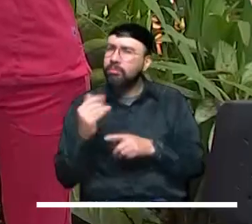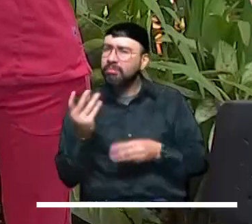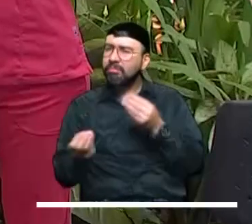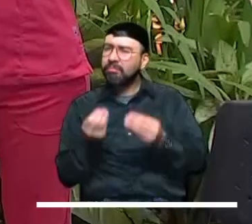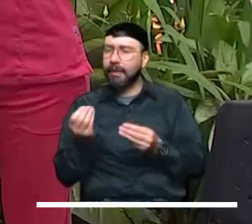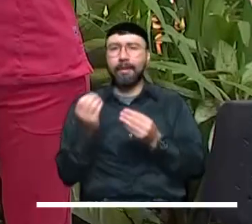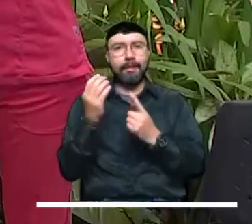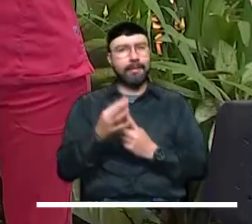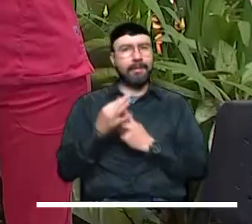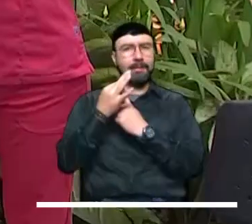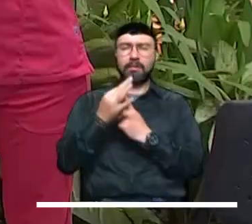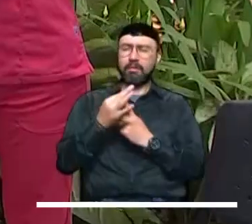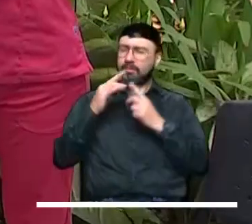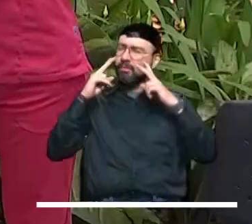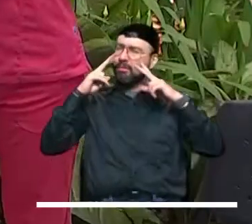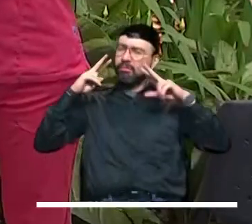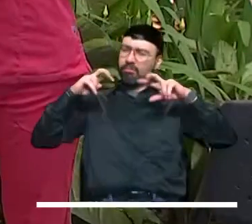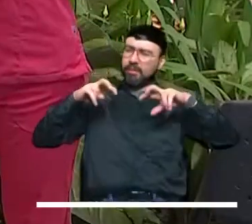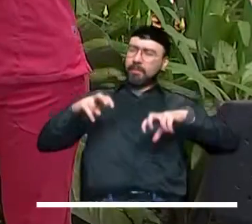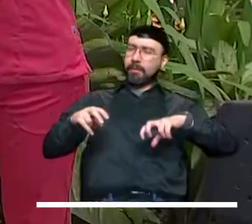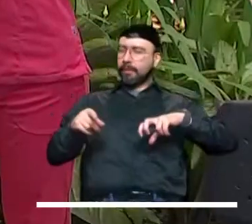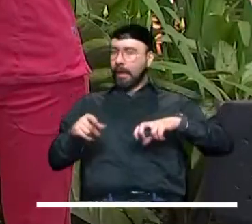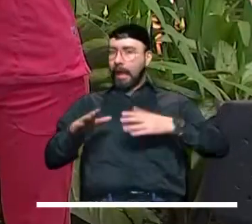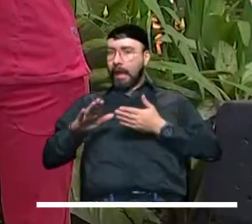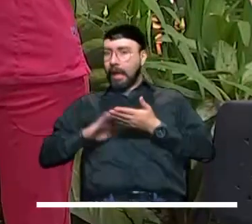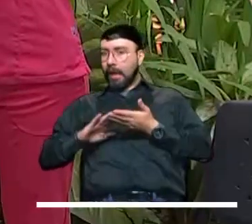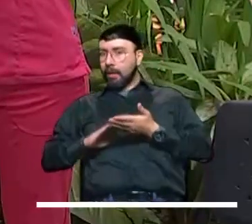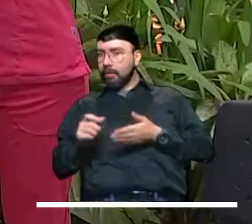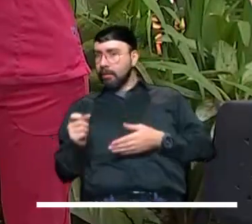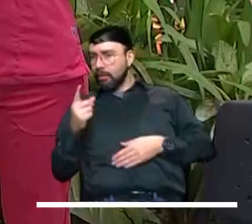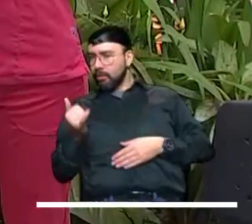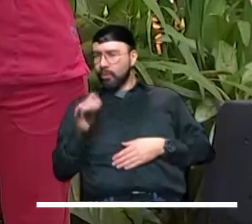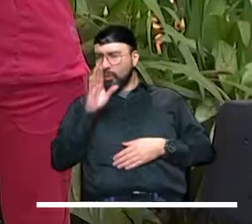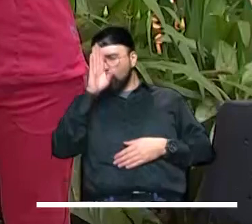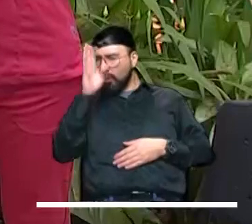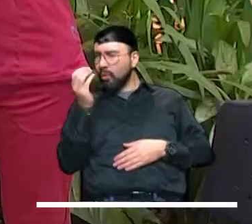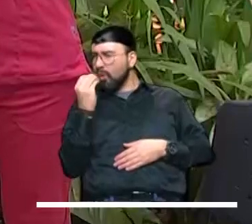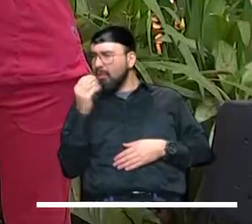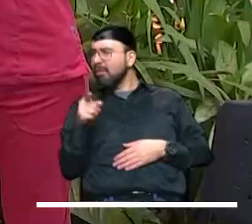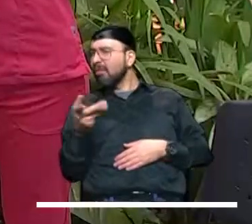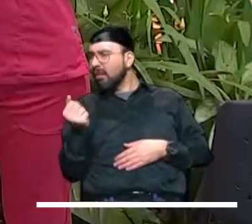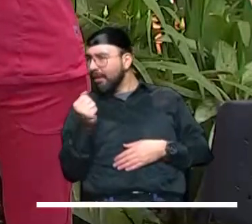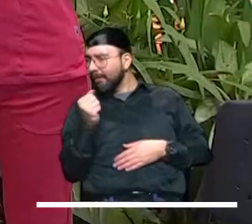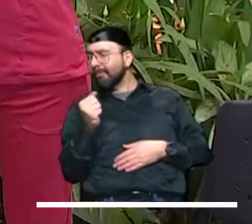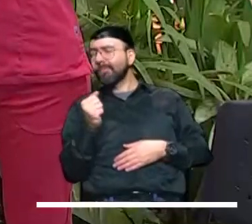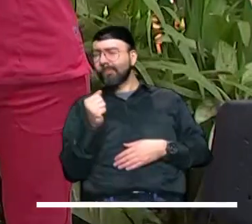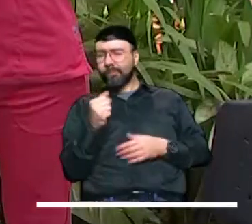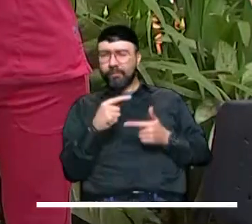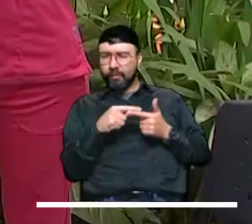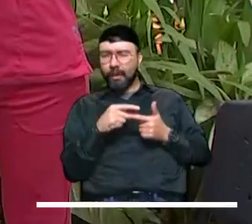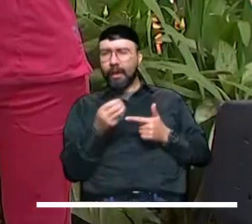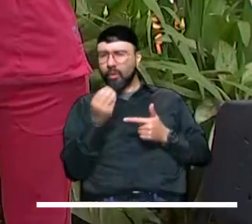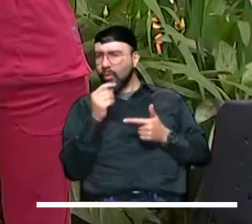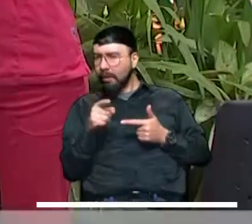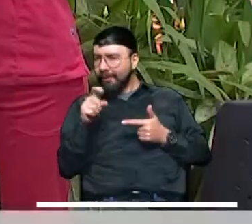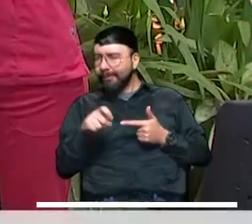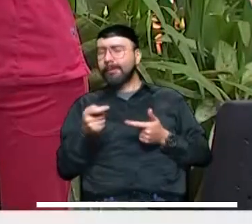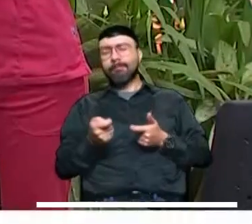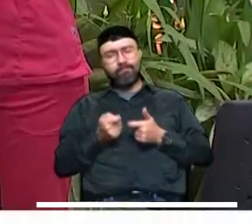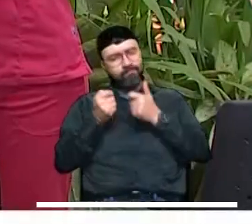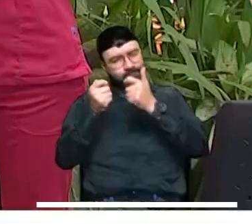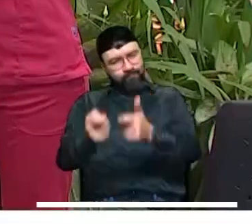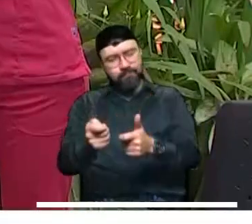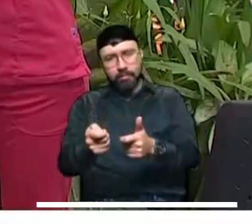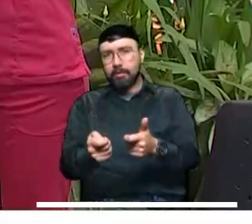es especialmente para verificar y corregir cuáles son los hábitos en la alimentación, cuál es el tipo de alimentación que necesita la